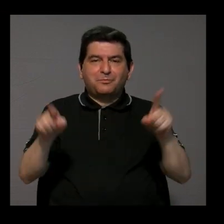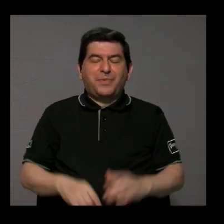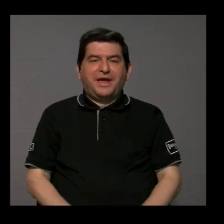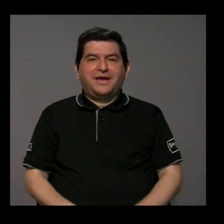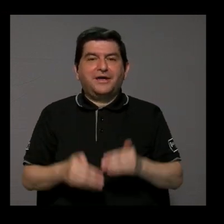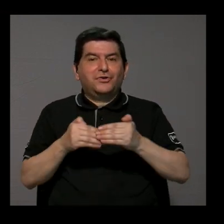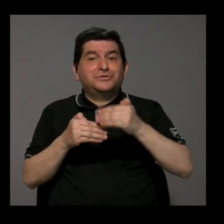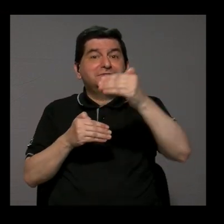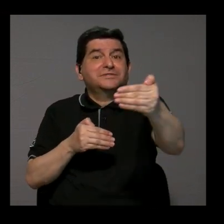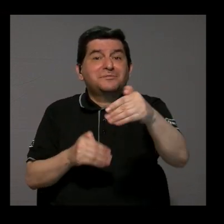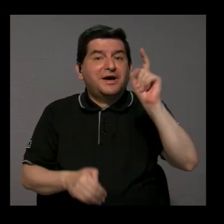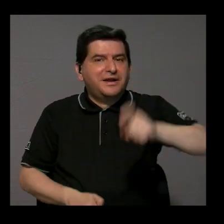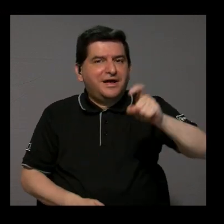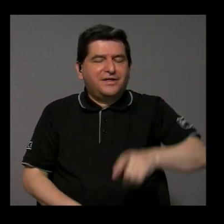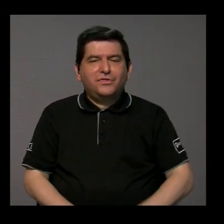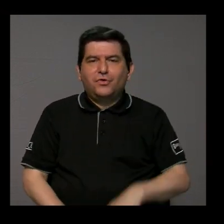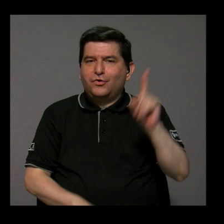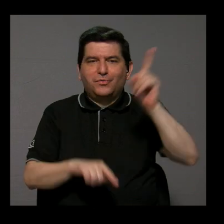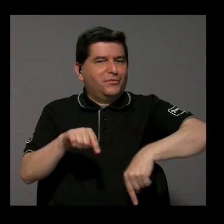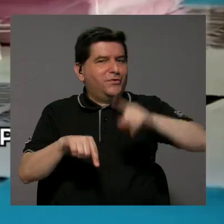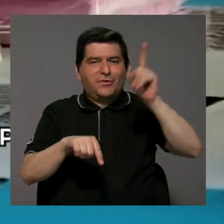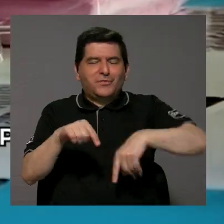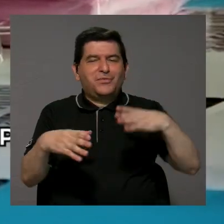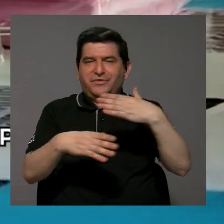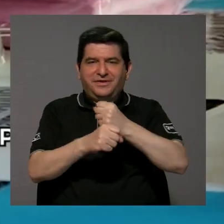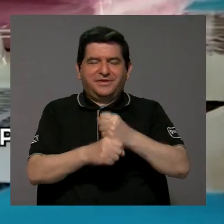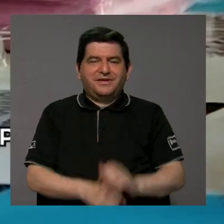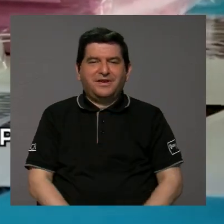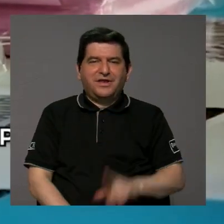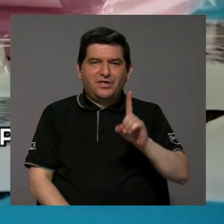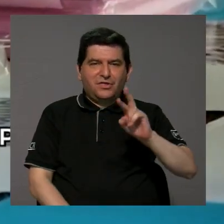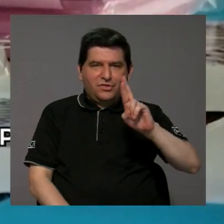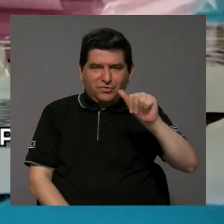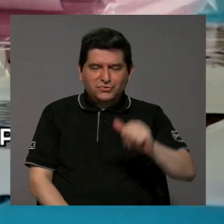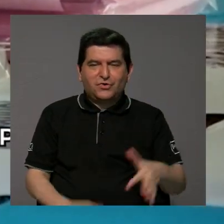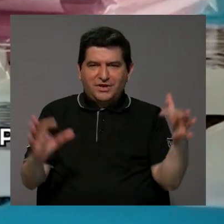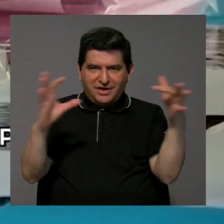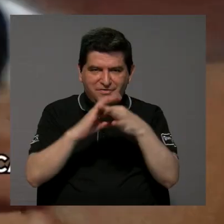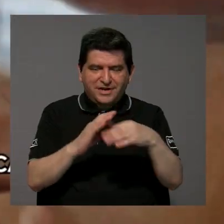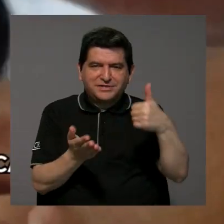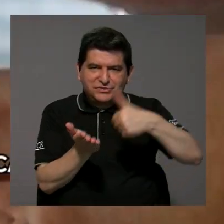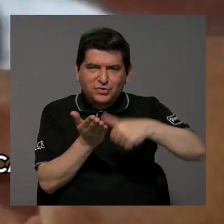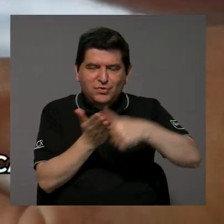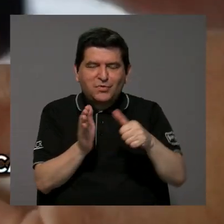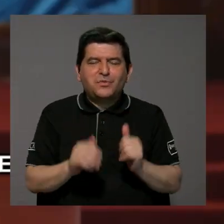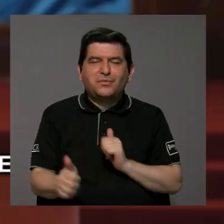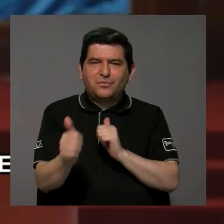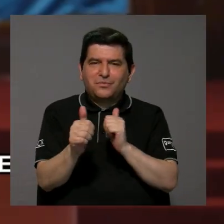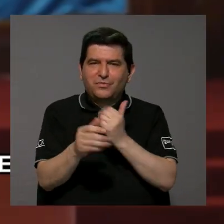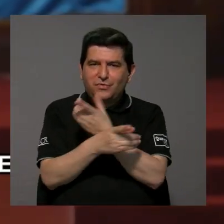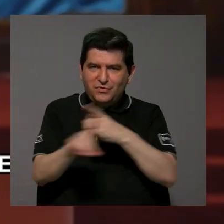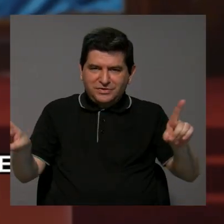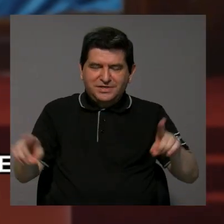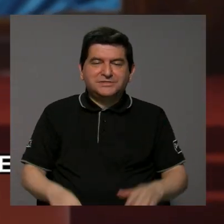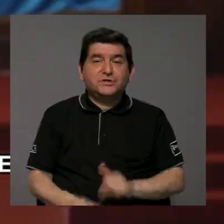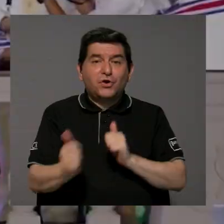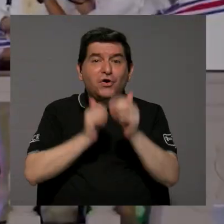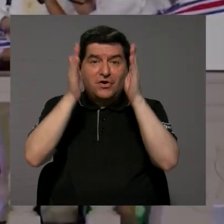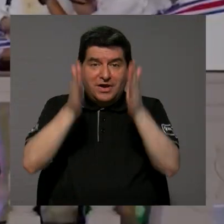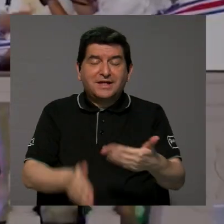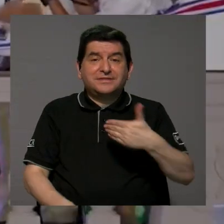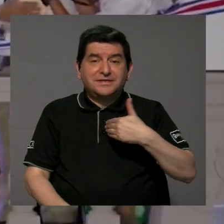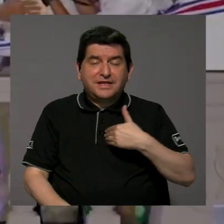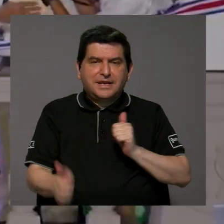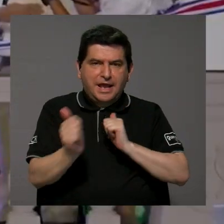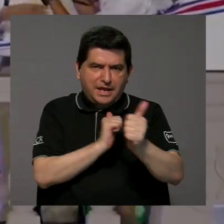lo suficientemente lejos para que no lo logre. La doctora hace una relación con las elecciones democráticas, en donde los candidatos